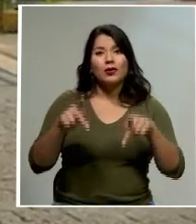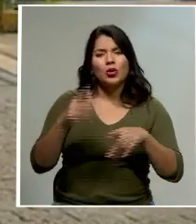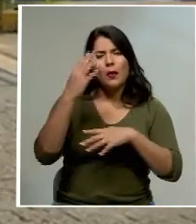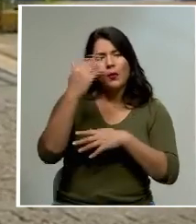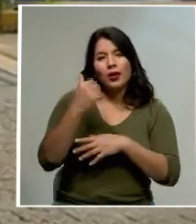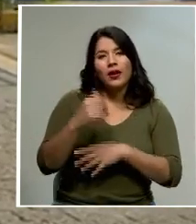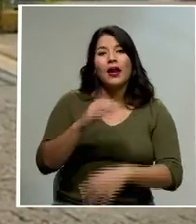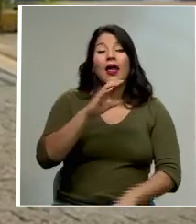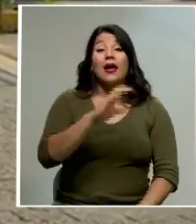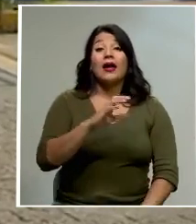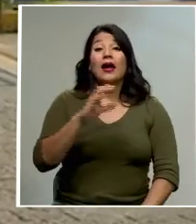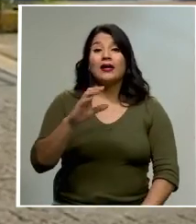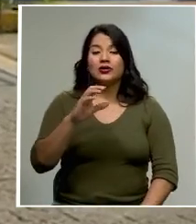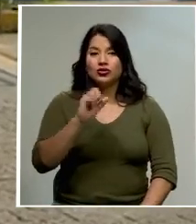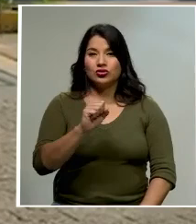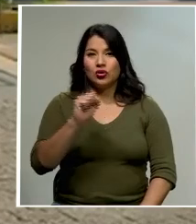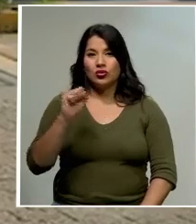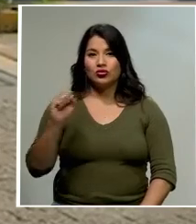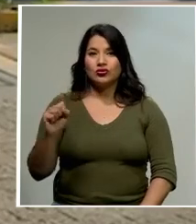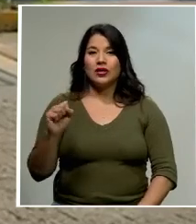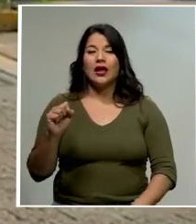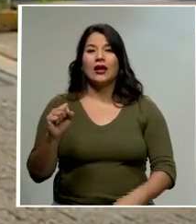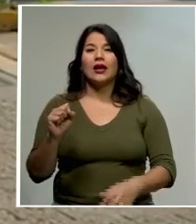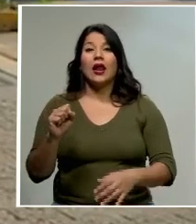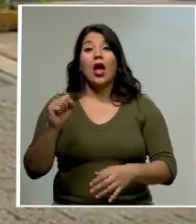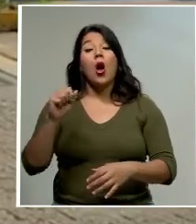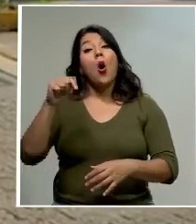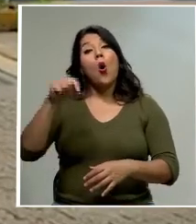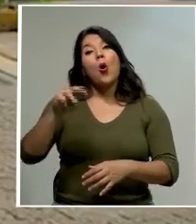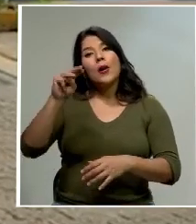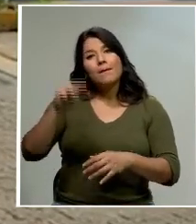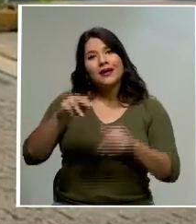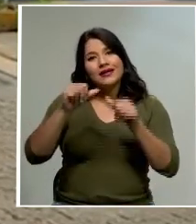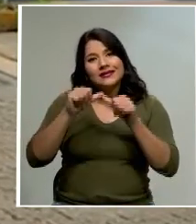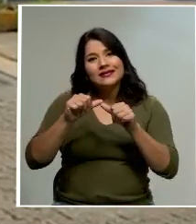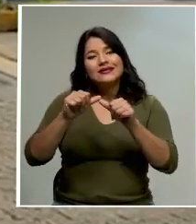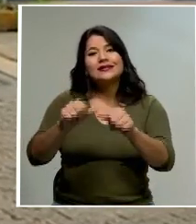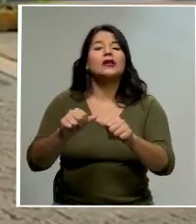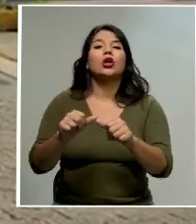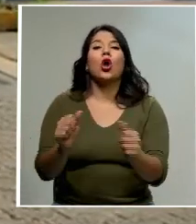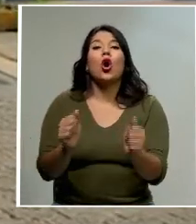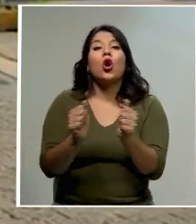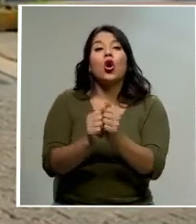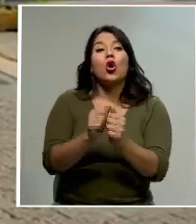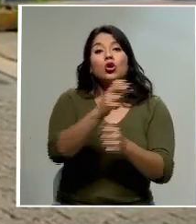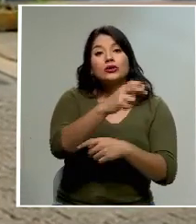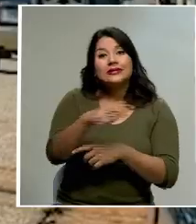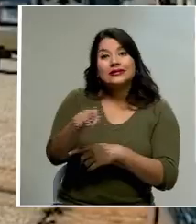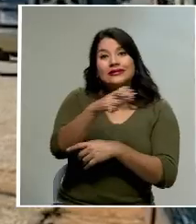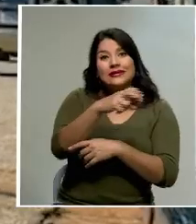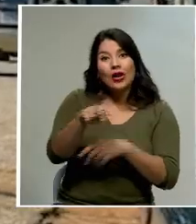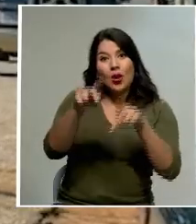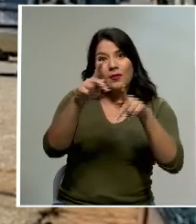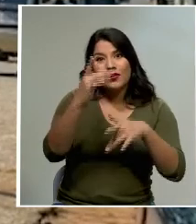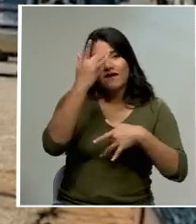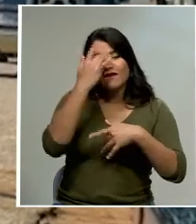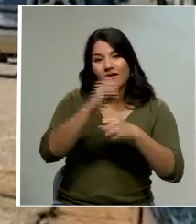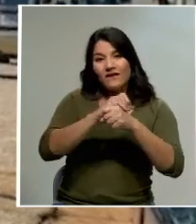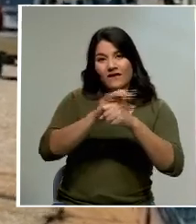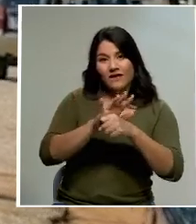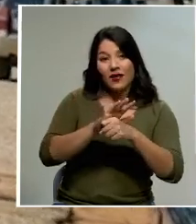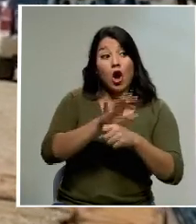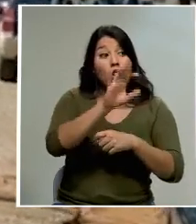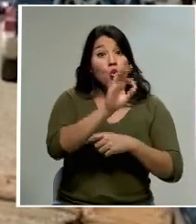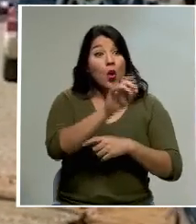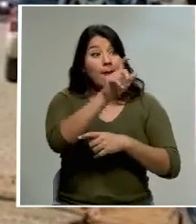Caja Costarricense del Seguro Social retomó este martes los megatraslados de personas contagiadas. Se trató de 9